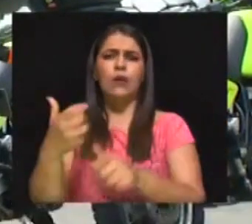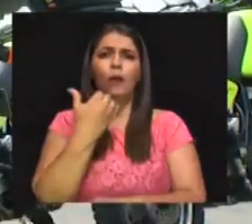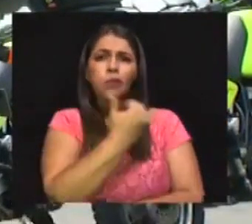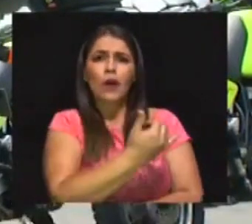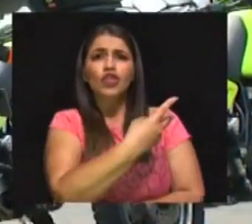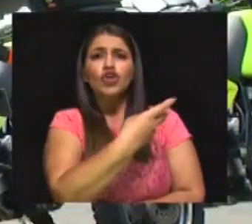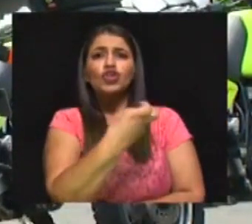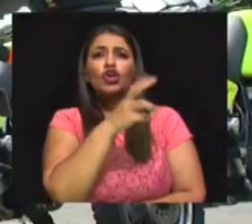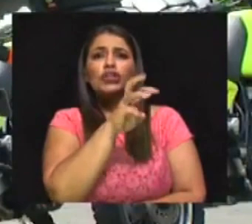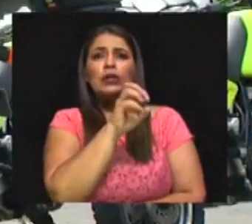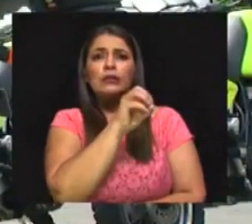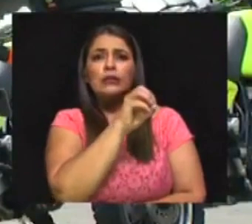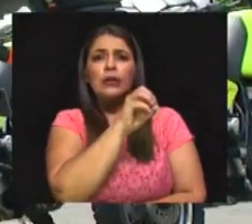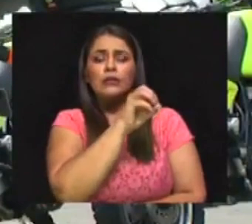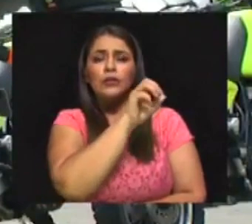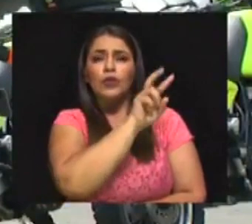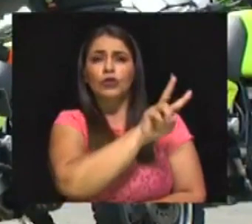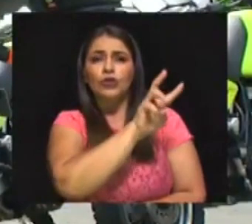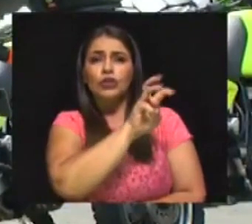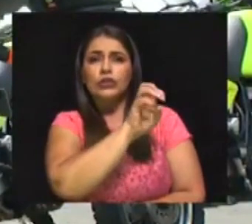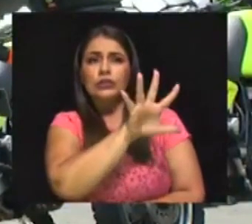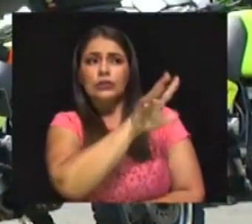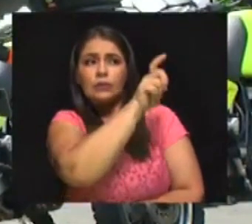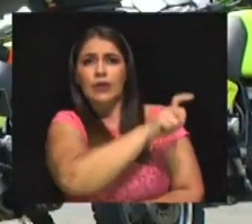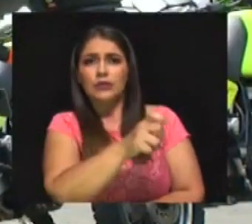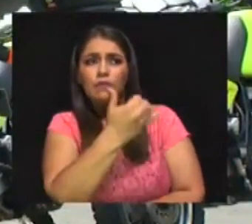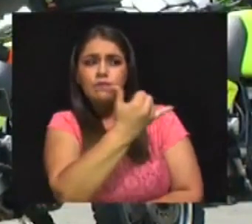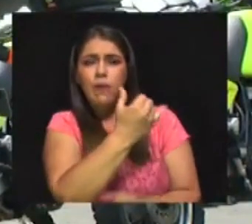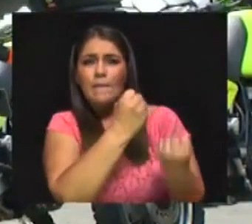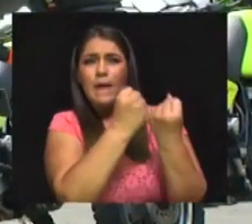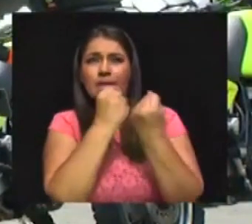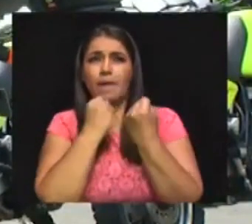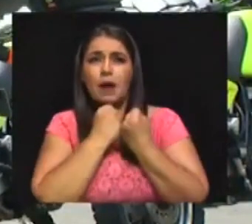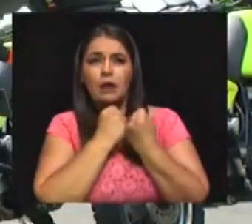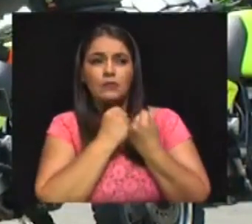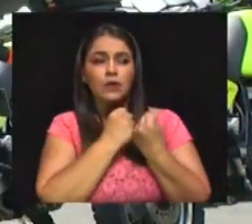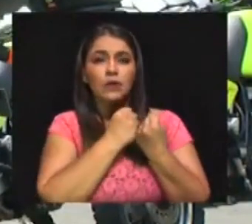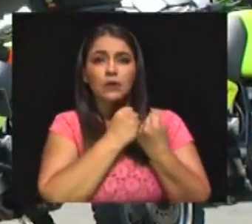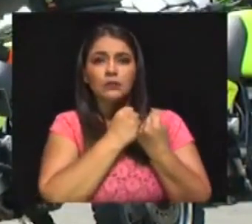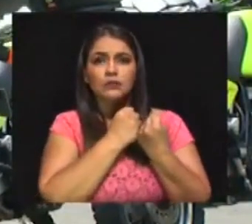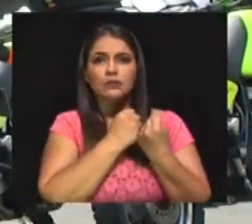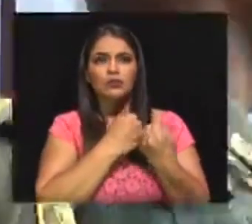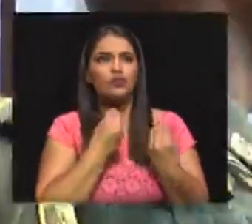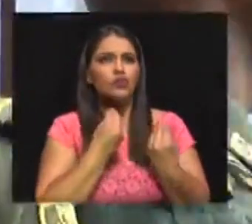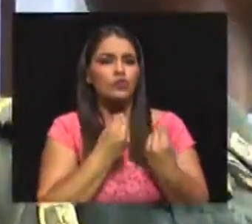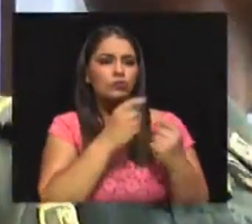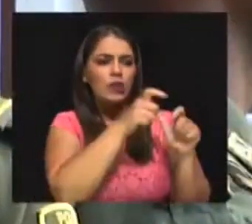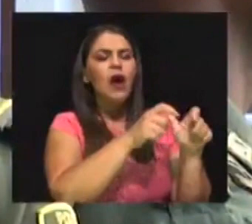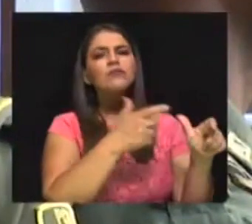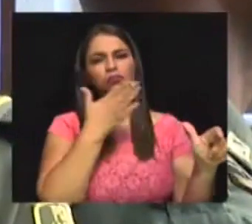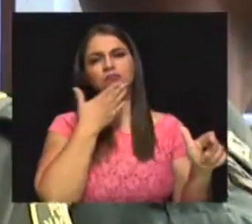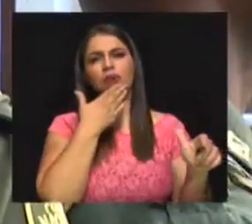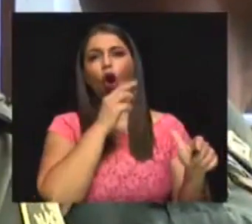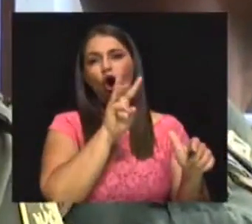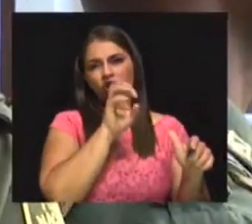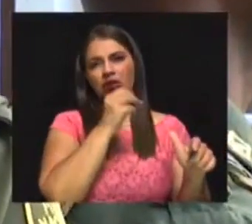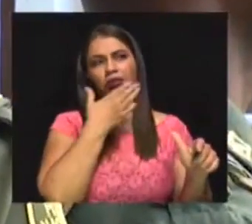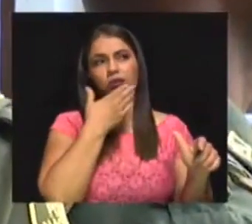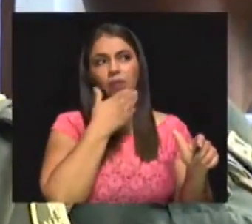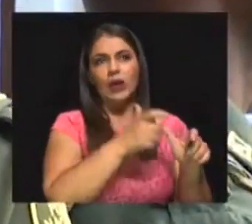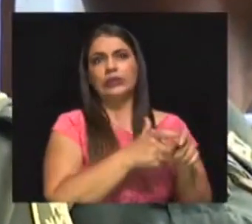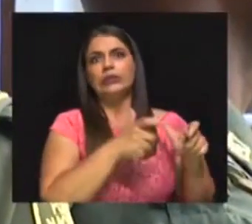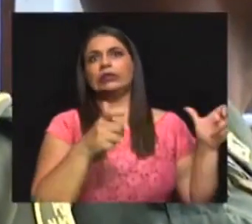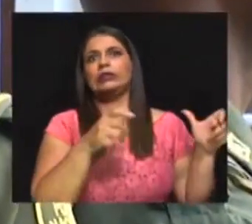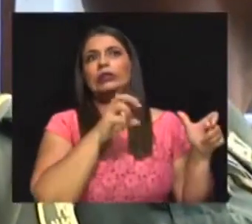momento 285 detenidos, cuando únicamente tiene capacidad de recibir hasta 80 personas. Creemos que es